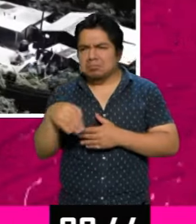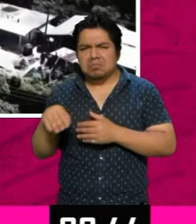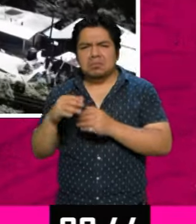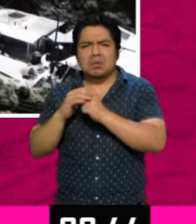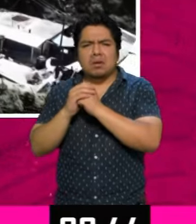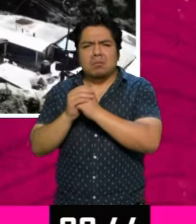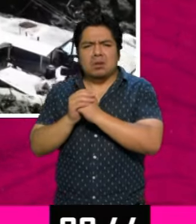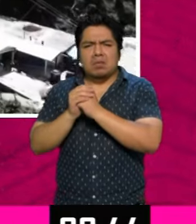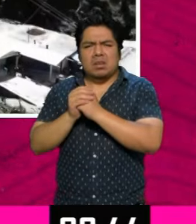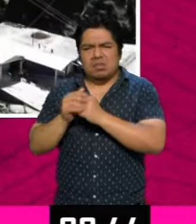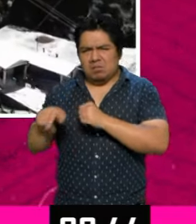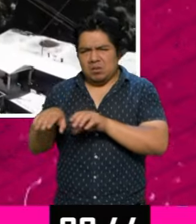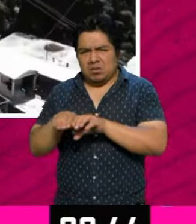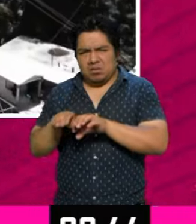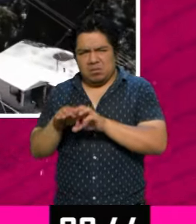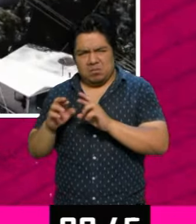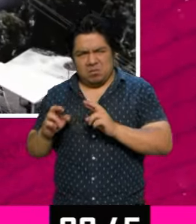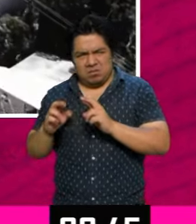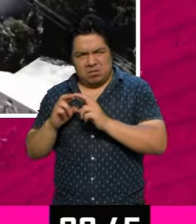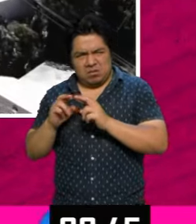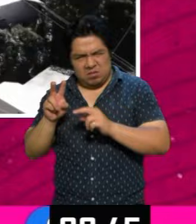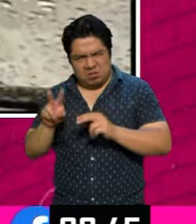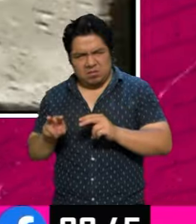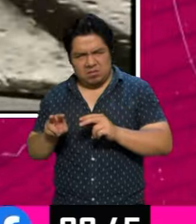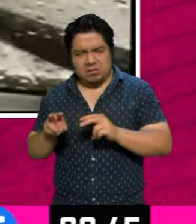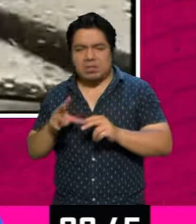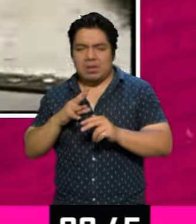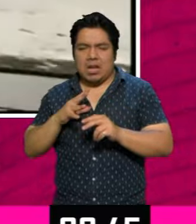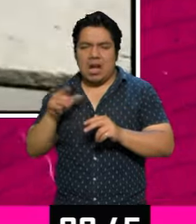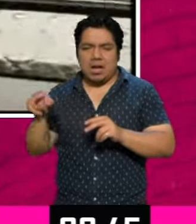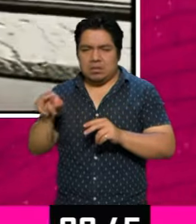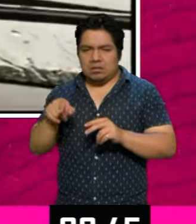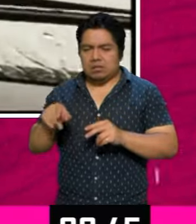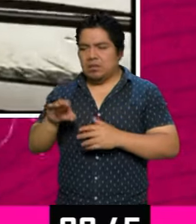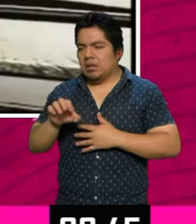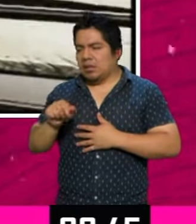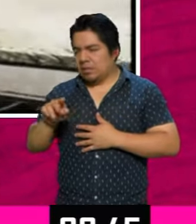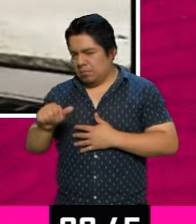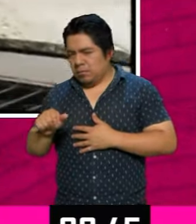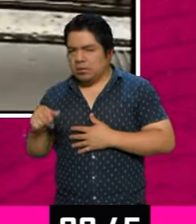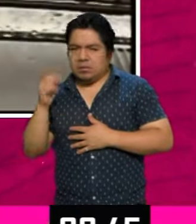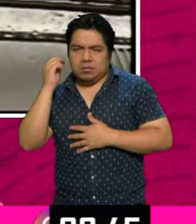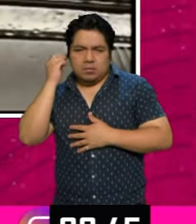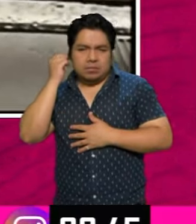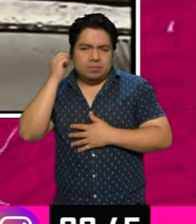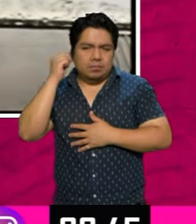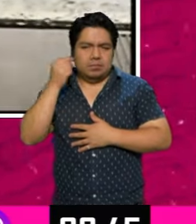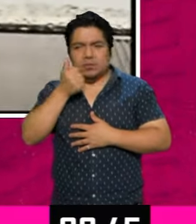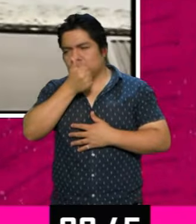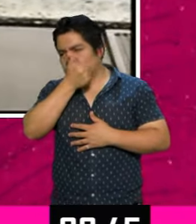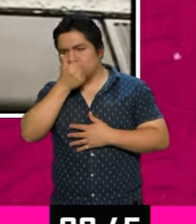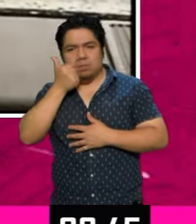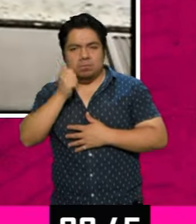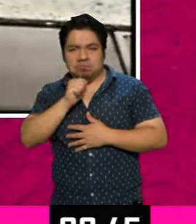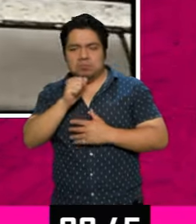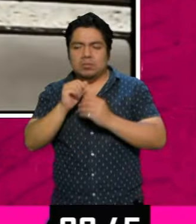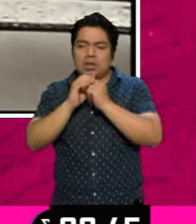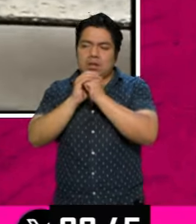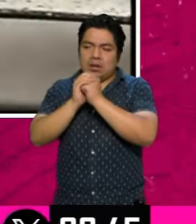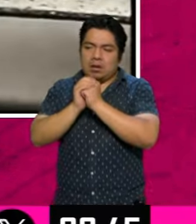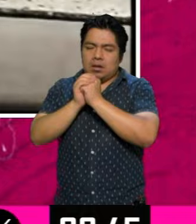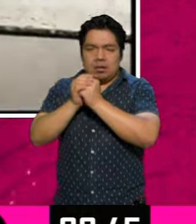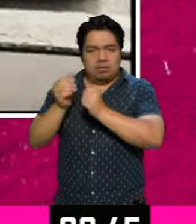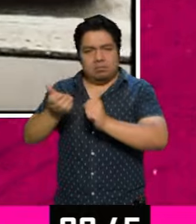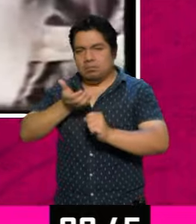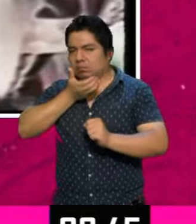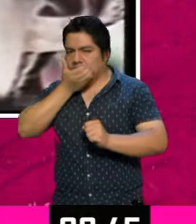de hecho, estaban como en un servicio religioso, ¿no? Estaban en una ermita orando en ayuno, que es una práctica que en esa